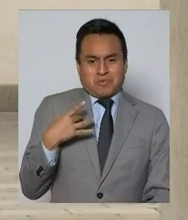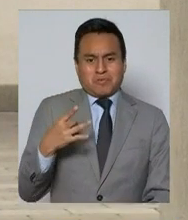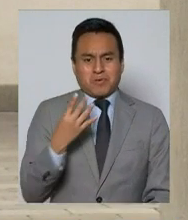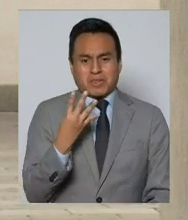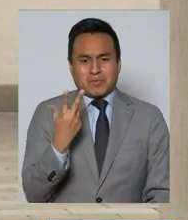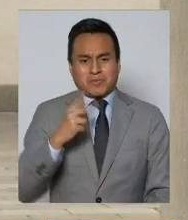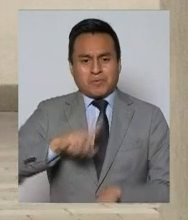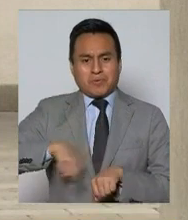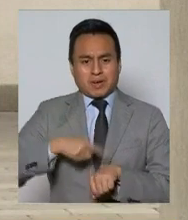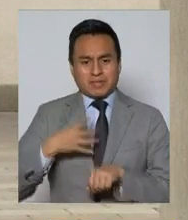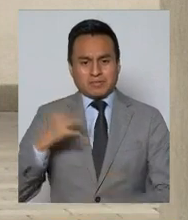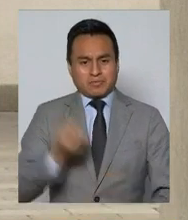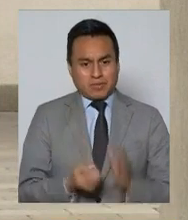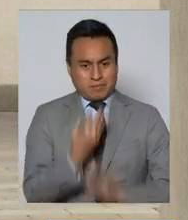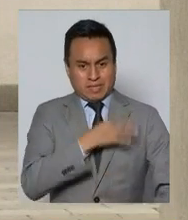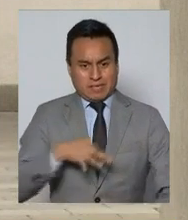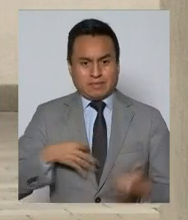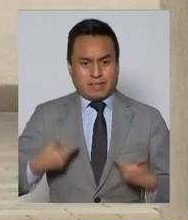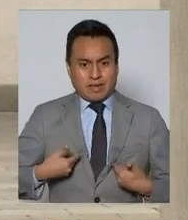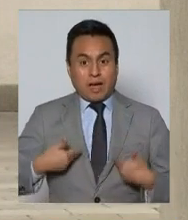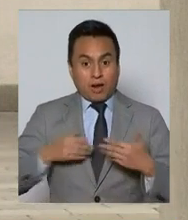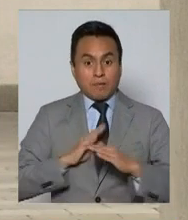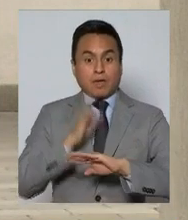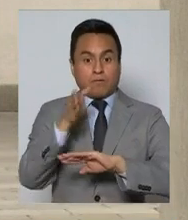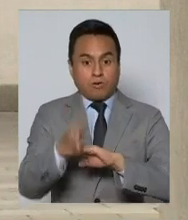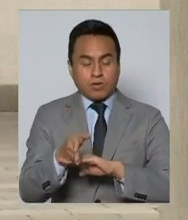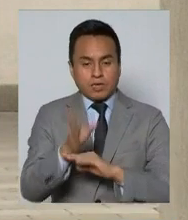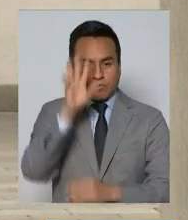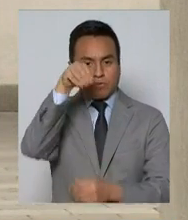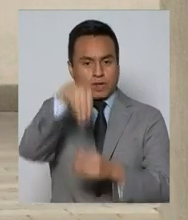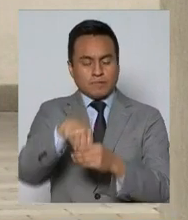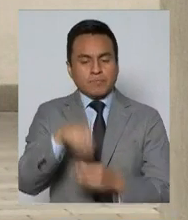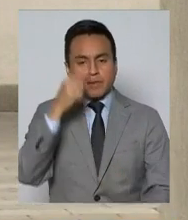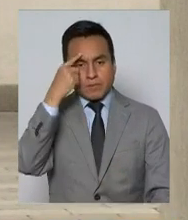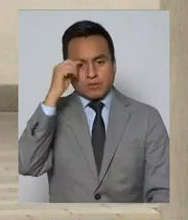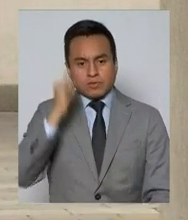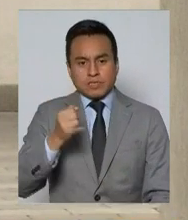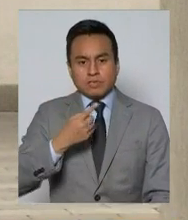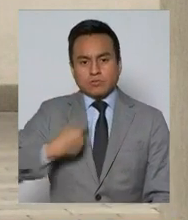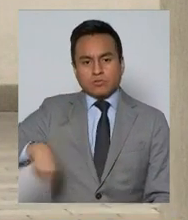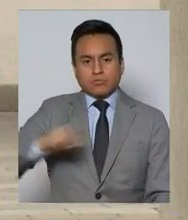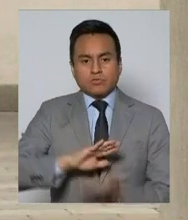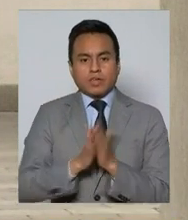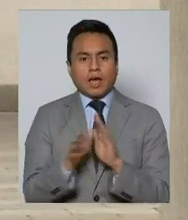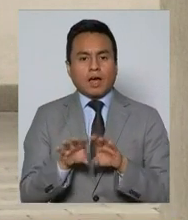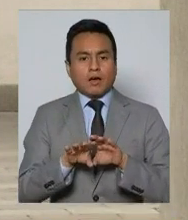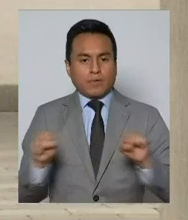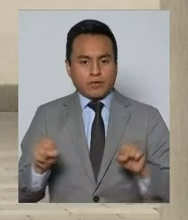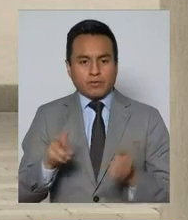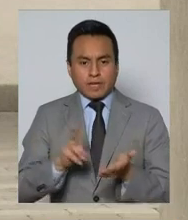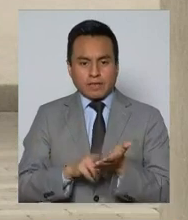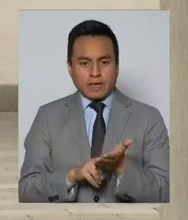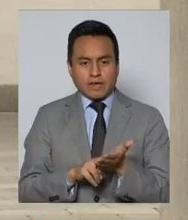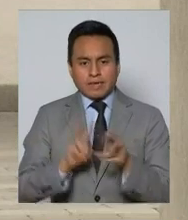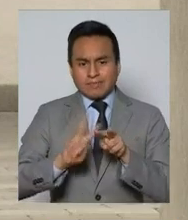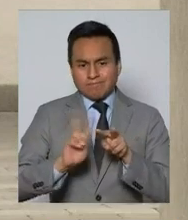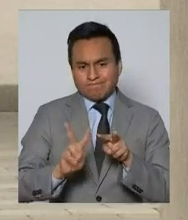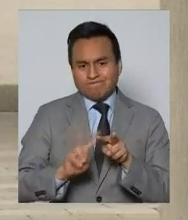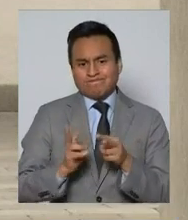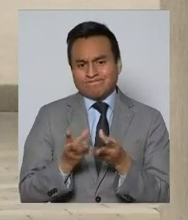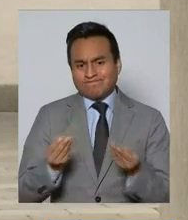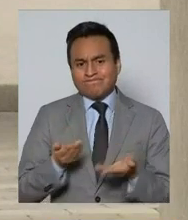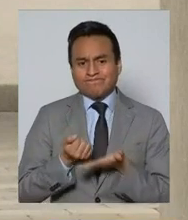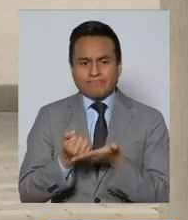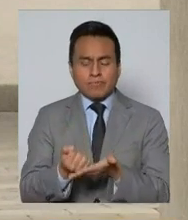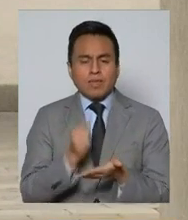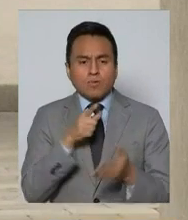48 horas y ahora me voy a involucrar. Pero sí estamos todos de acuerdo que hay una realidad que hay que subsanar. ¿Cuál